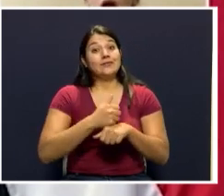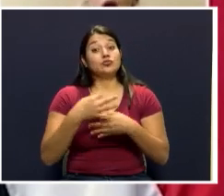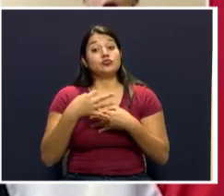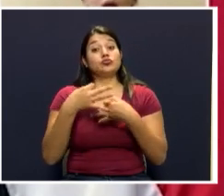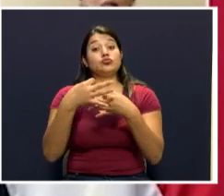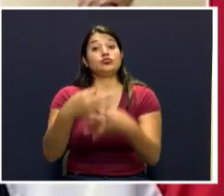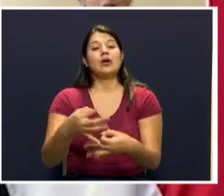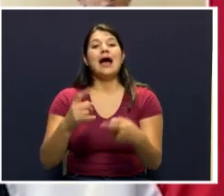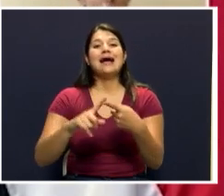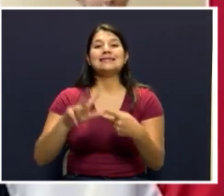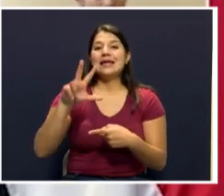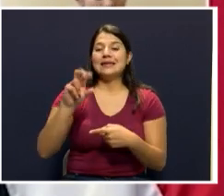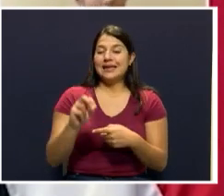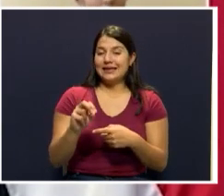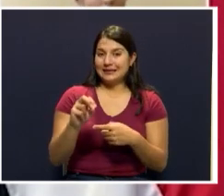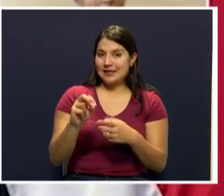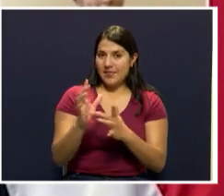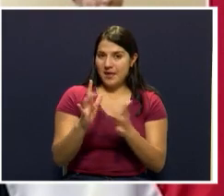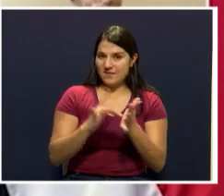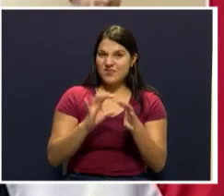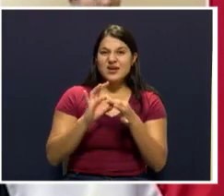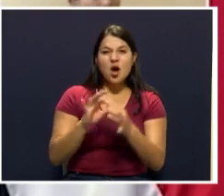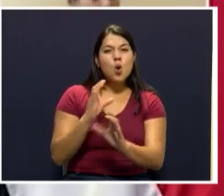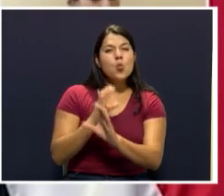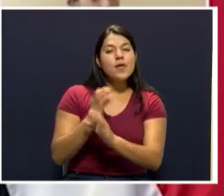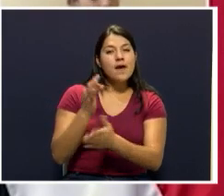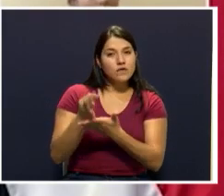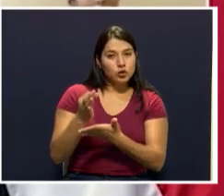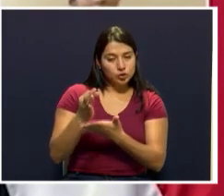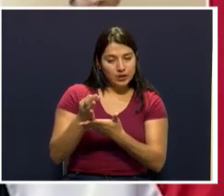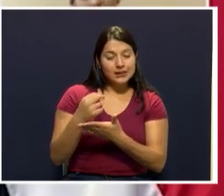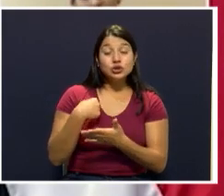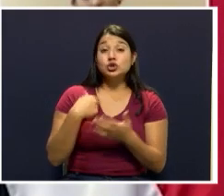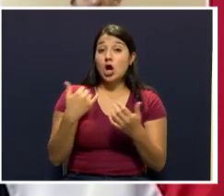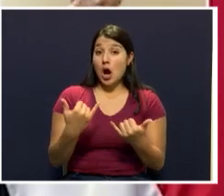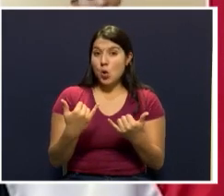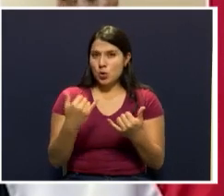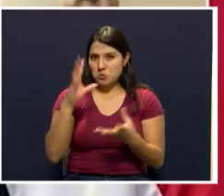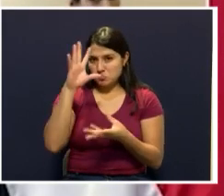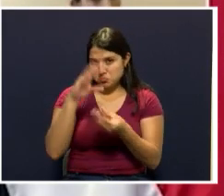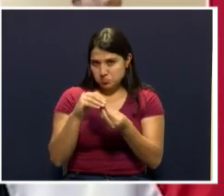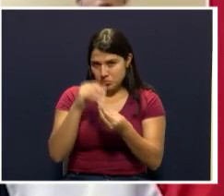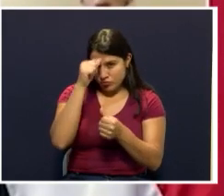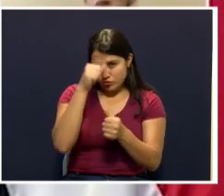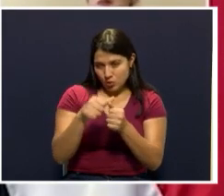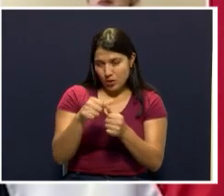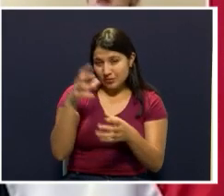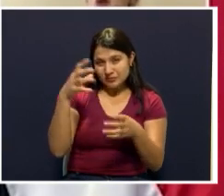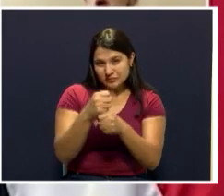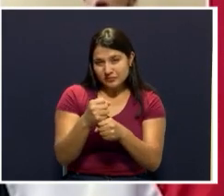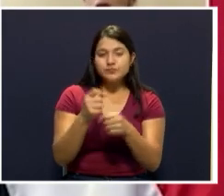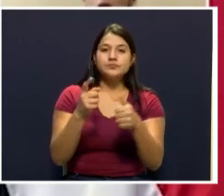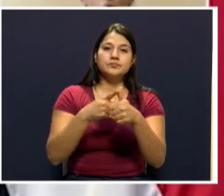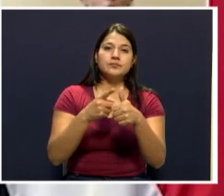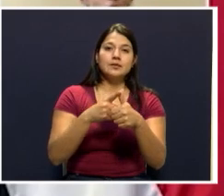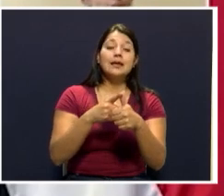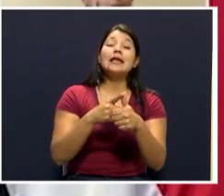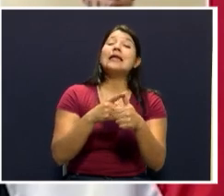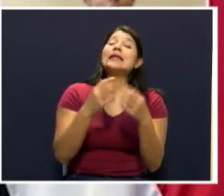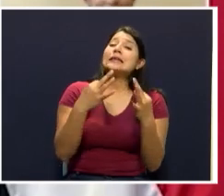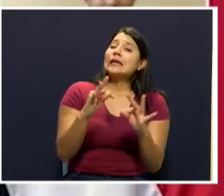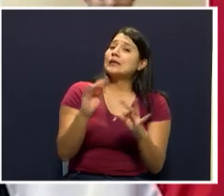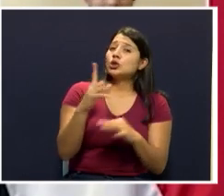30 de abril. Y voy a hacer un punteo muy básico para que las recordemos todos. El primer punto, absténgase a salir del